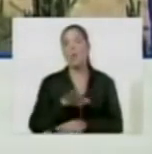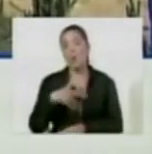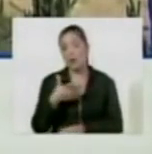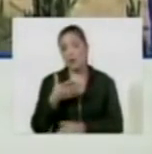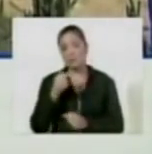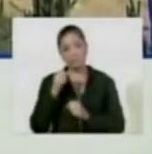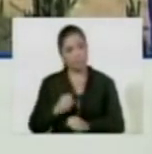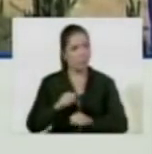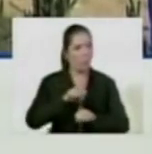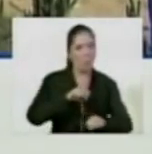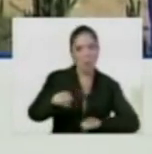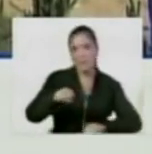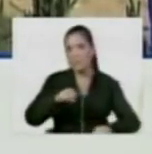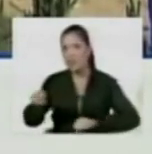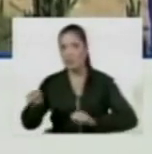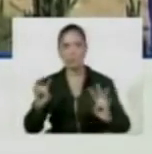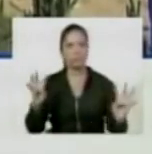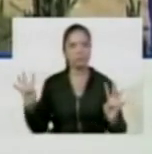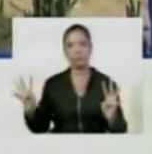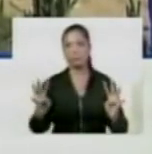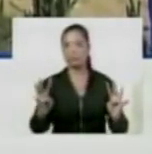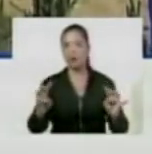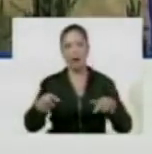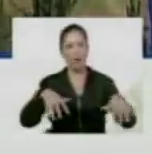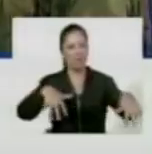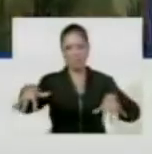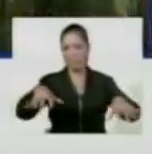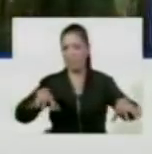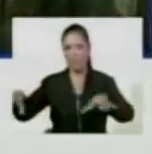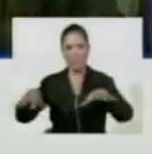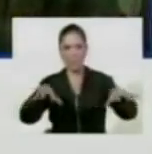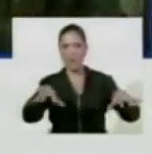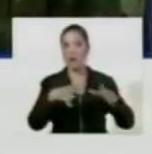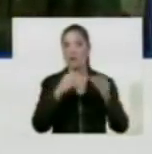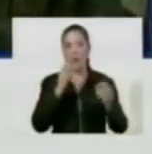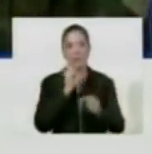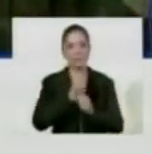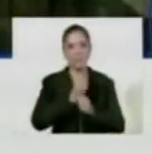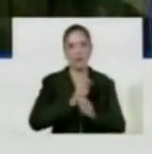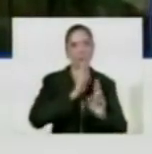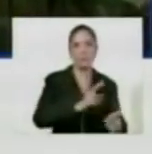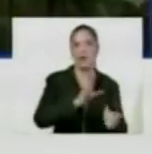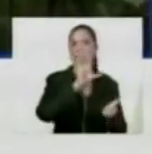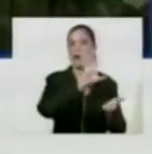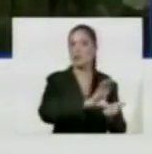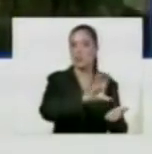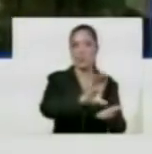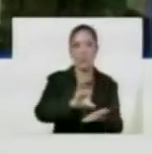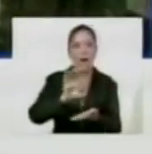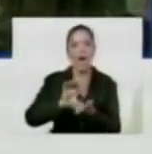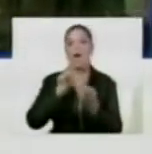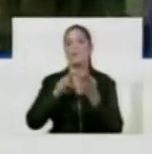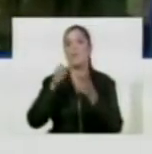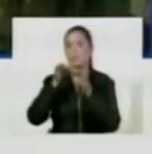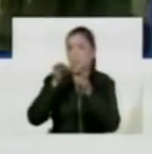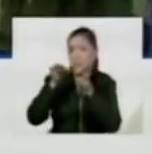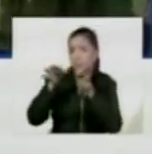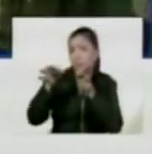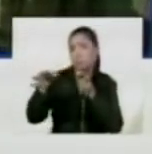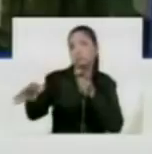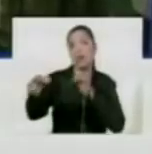de movimiento y cumplir todas las tareas en las ciudades, pueblos, llanos,